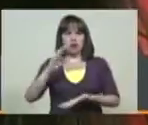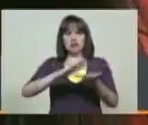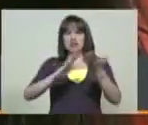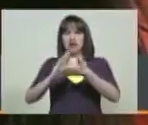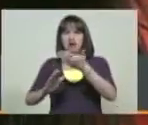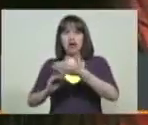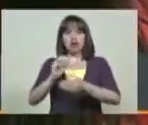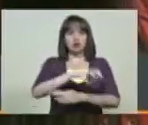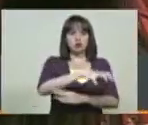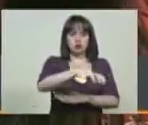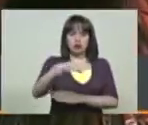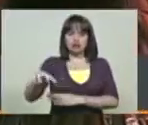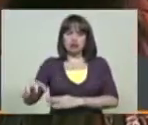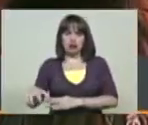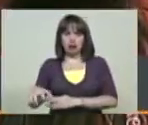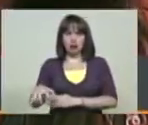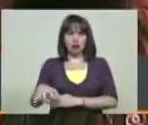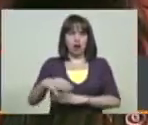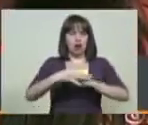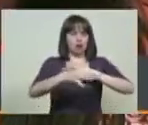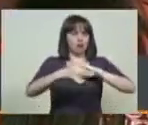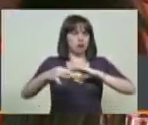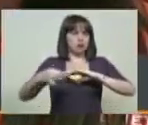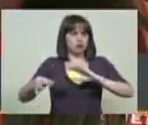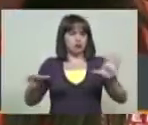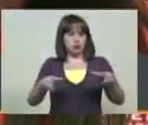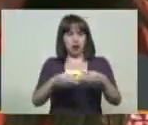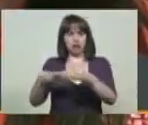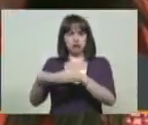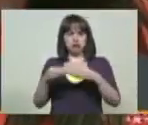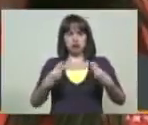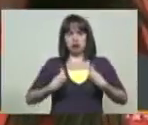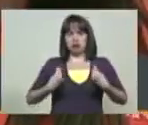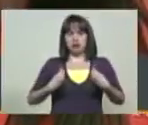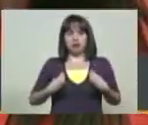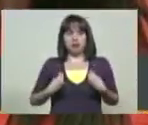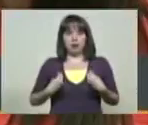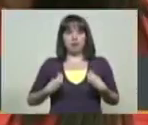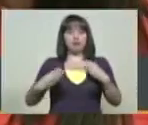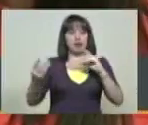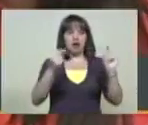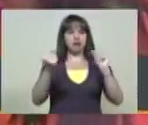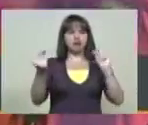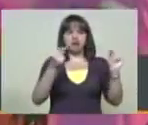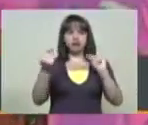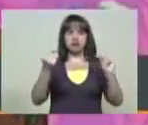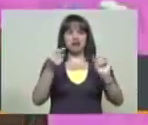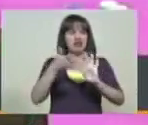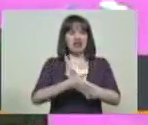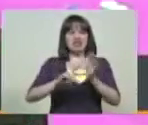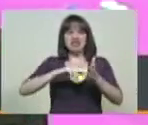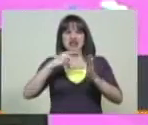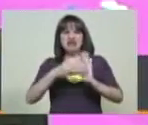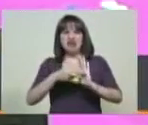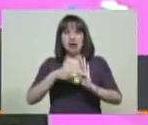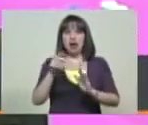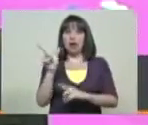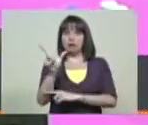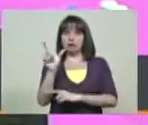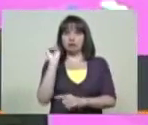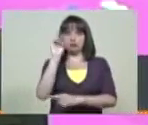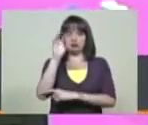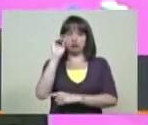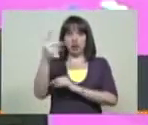estados a su municipio a sus sectores a hablar sobre los discutidos aquí en el congreso y